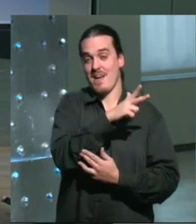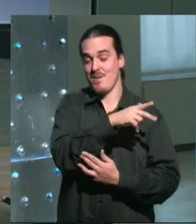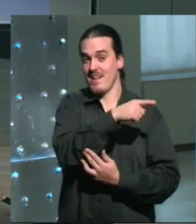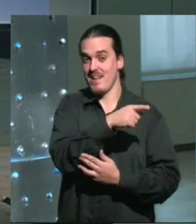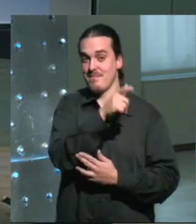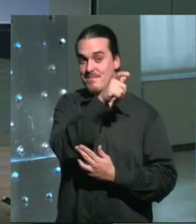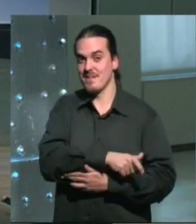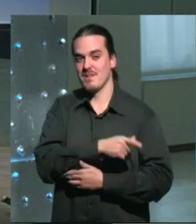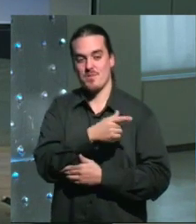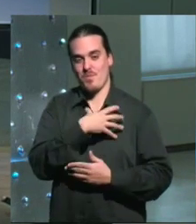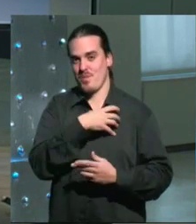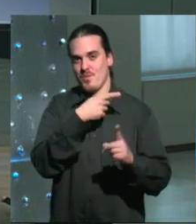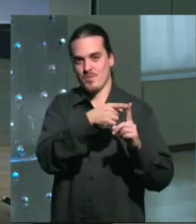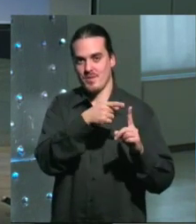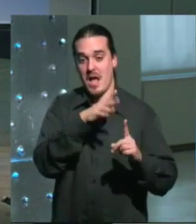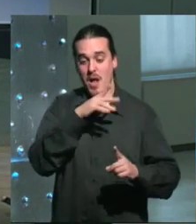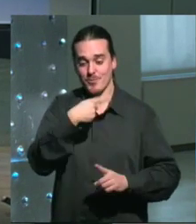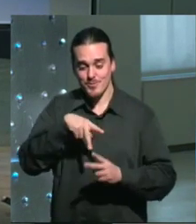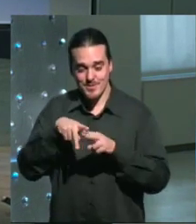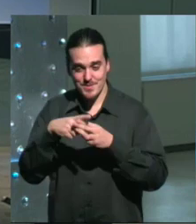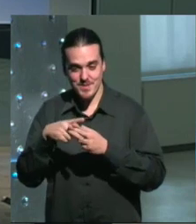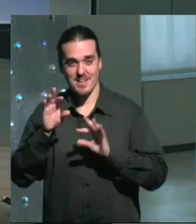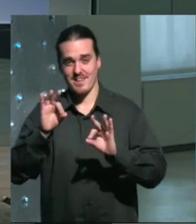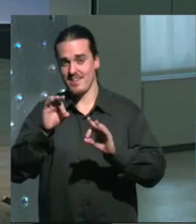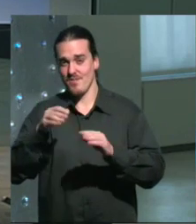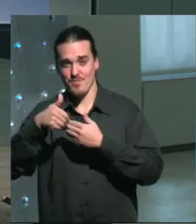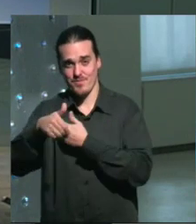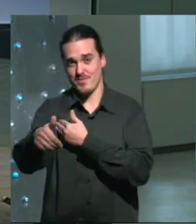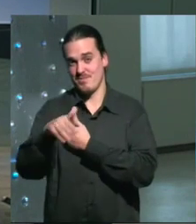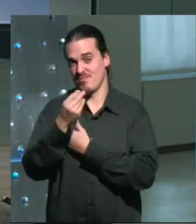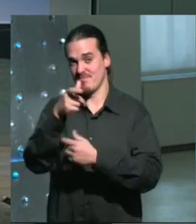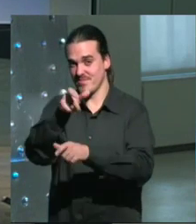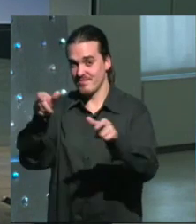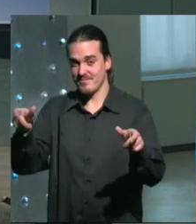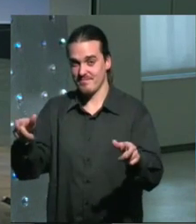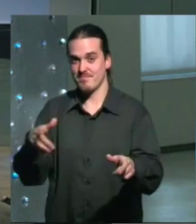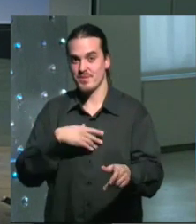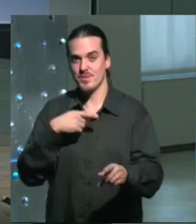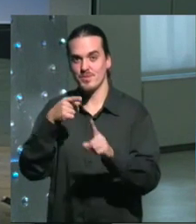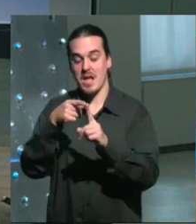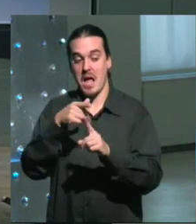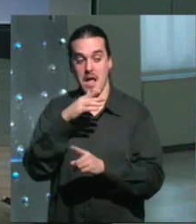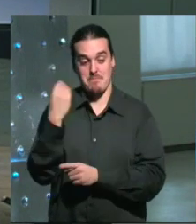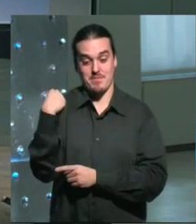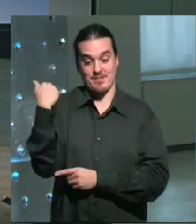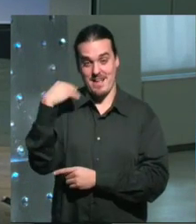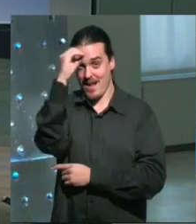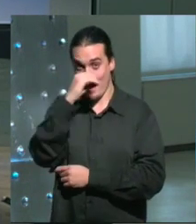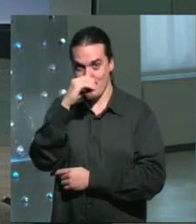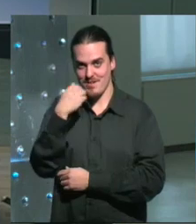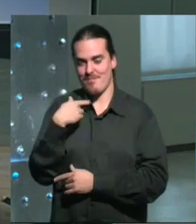hoy aquí son absolutamente futurísticas para muchísima gente. Pero en ese momento, por fin, habían llegado a un grado de madurez que no había